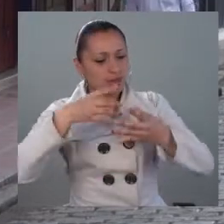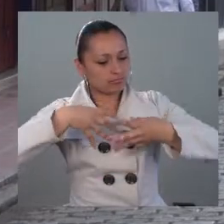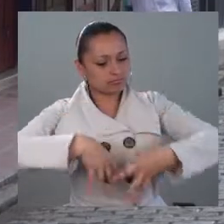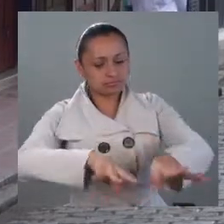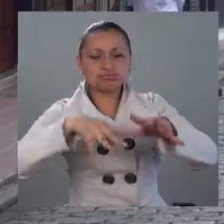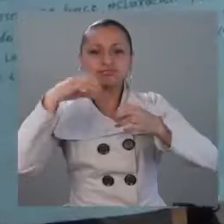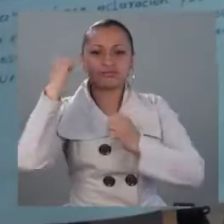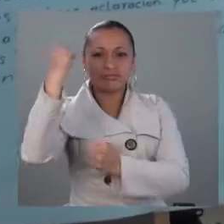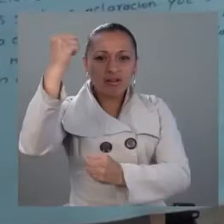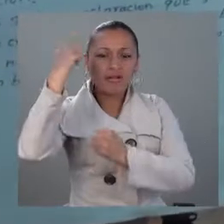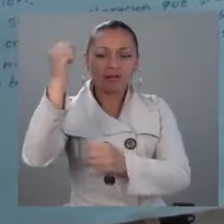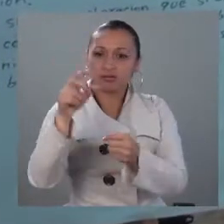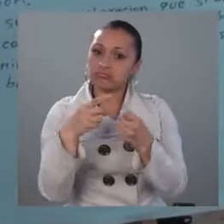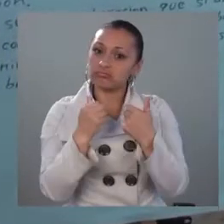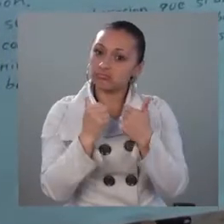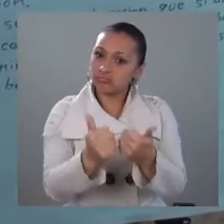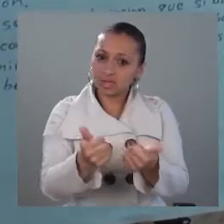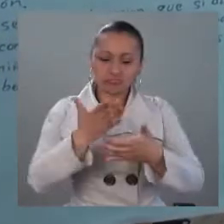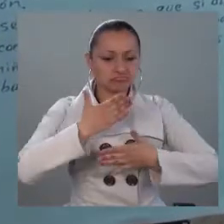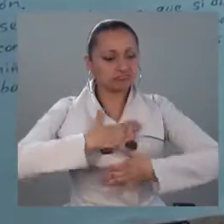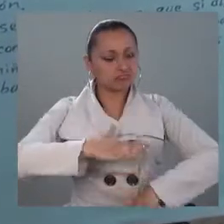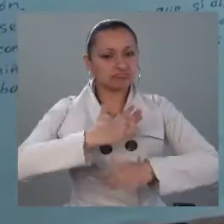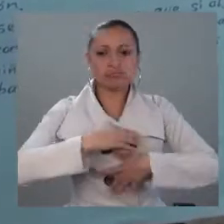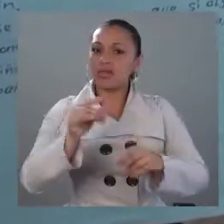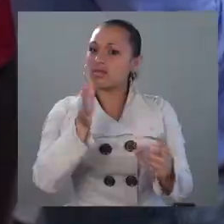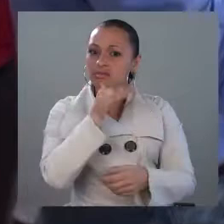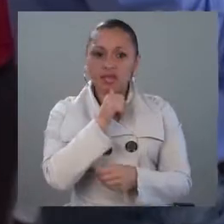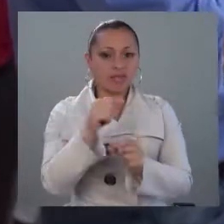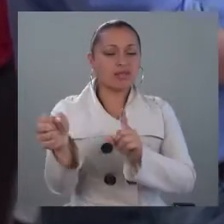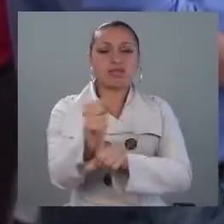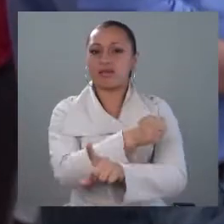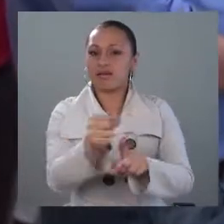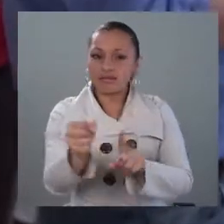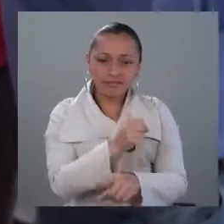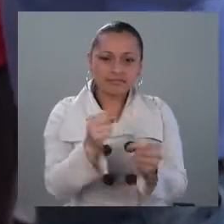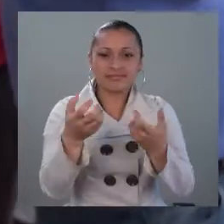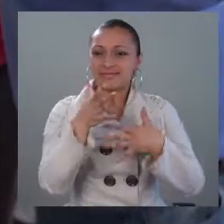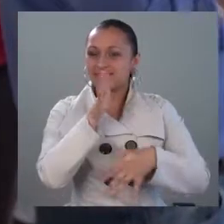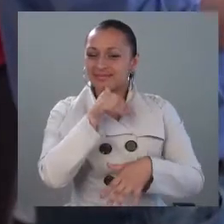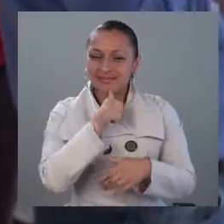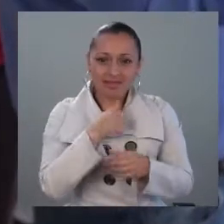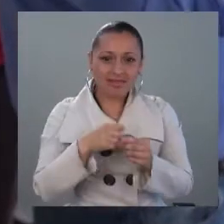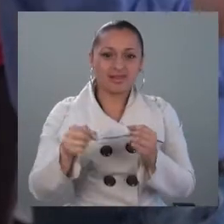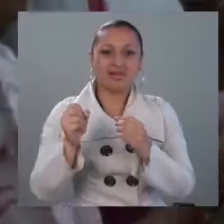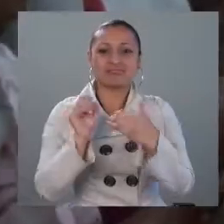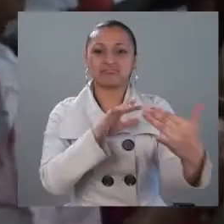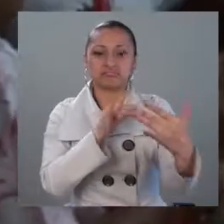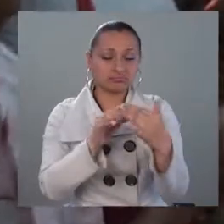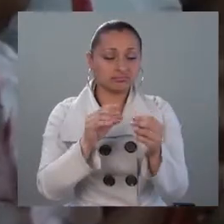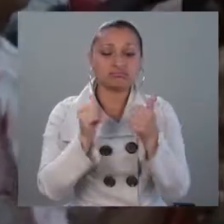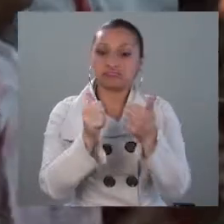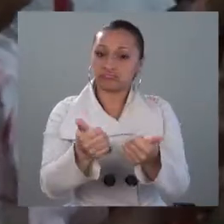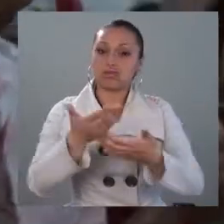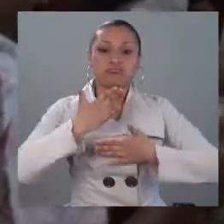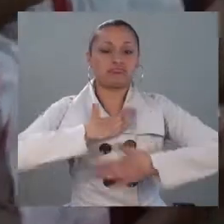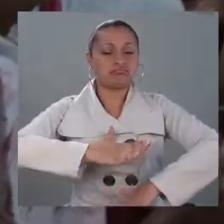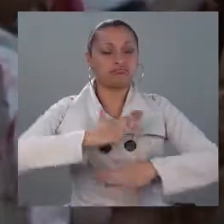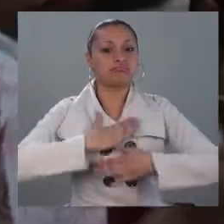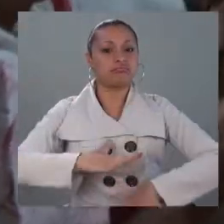del gobierno nacional, no en base a la violencia, sino en base a la protesta social y